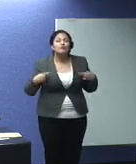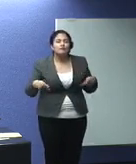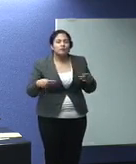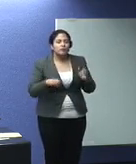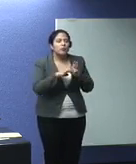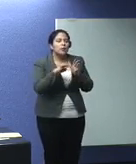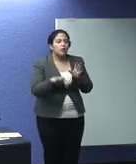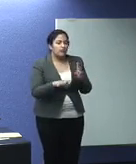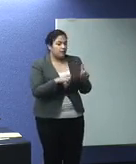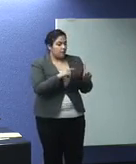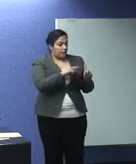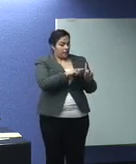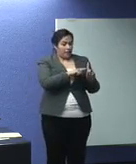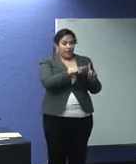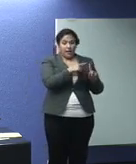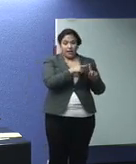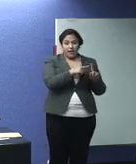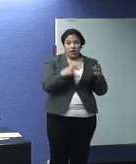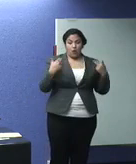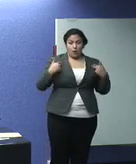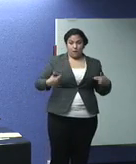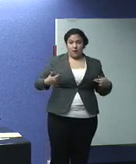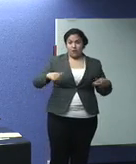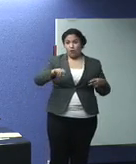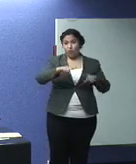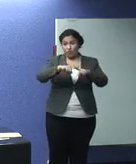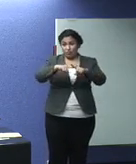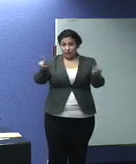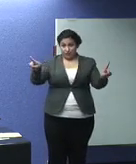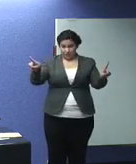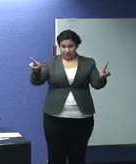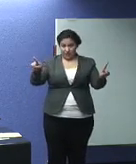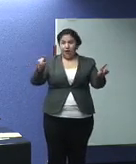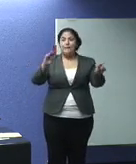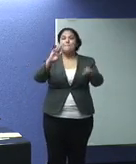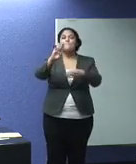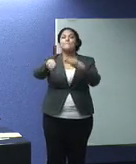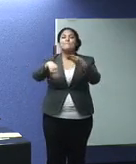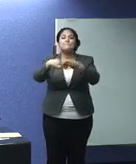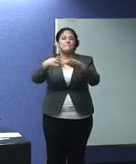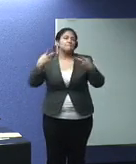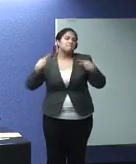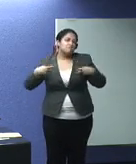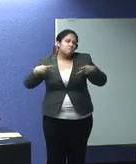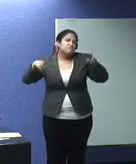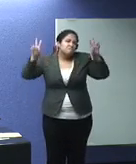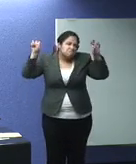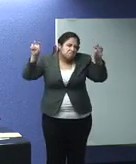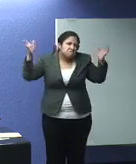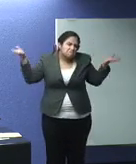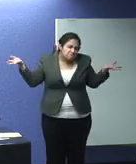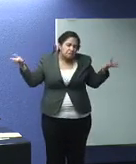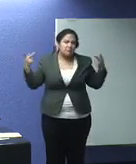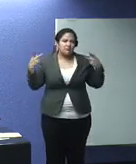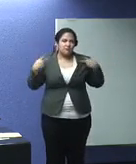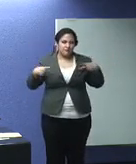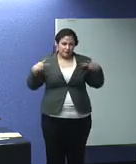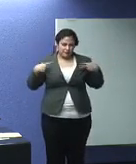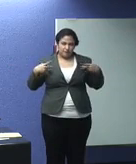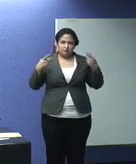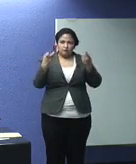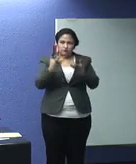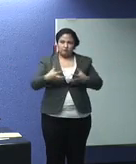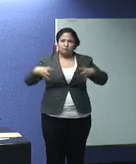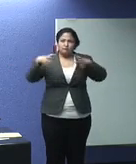ser humano y, por lo tanto, el mundo, digamos, el mundo debería de estar construido